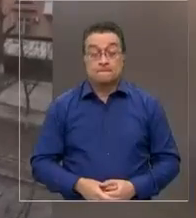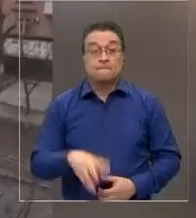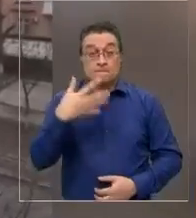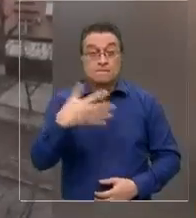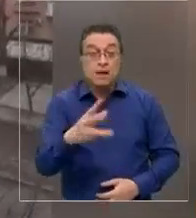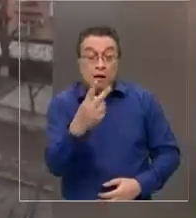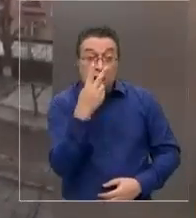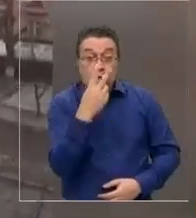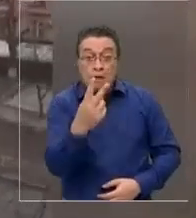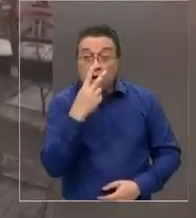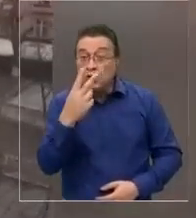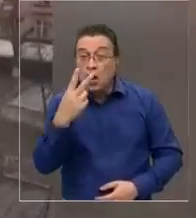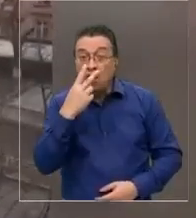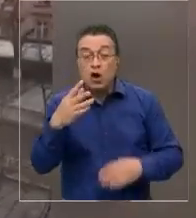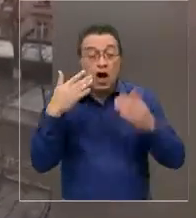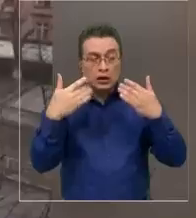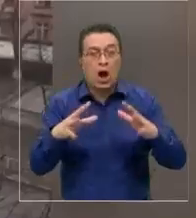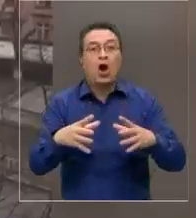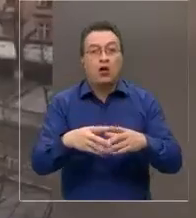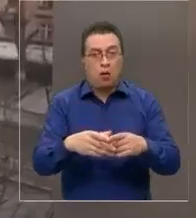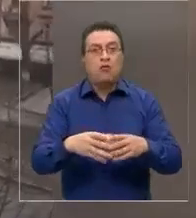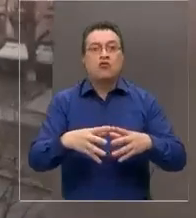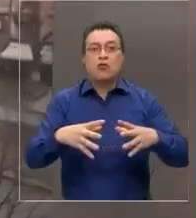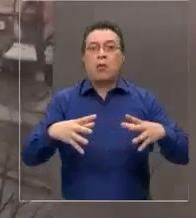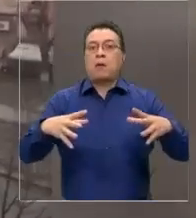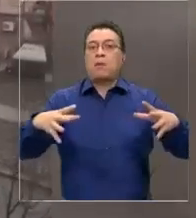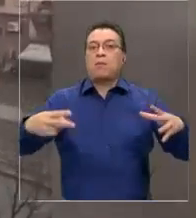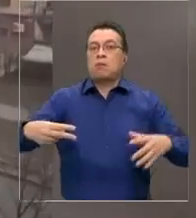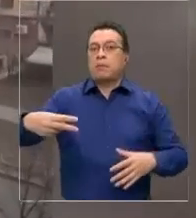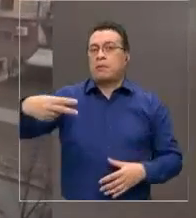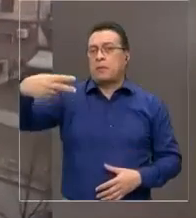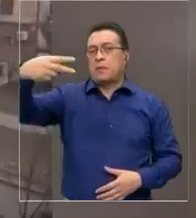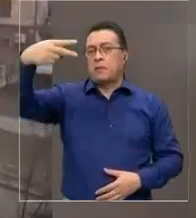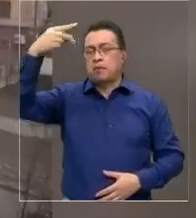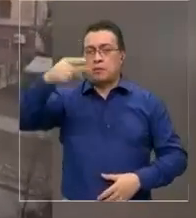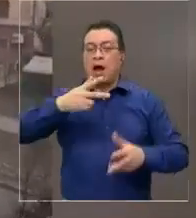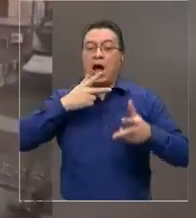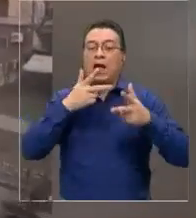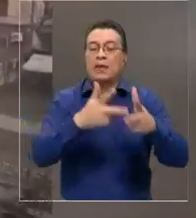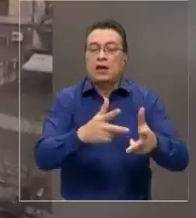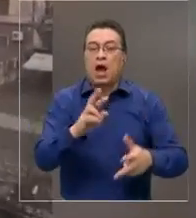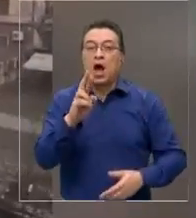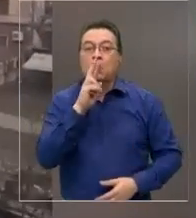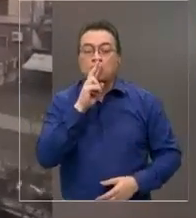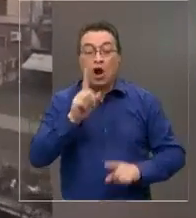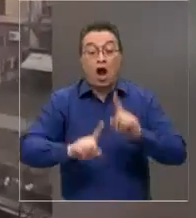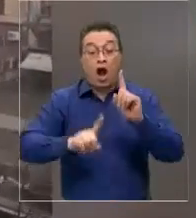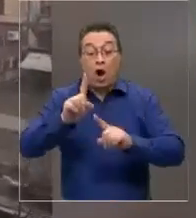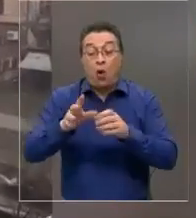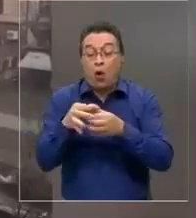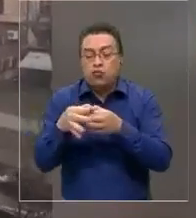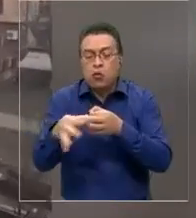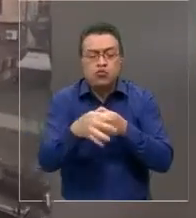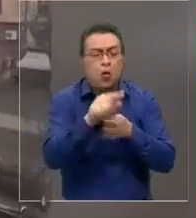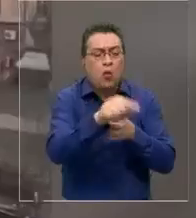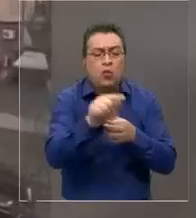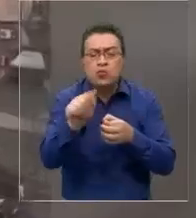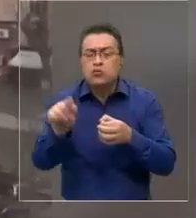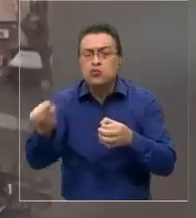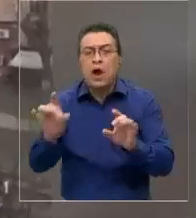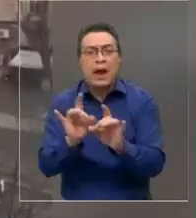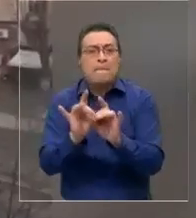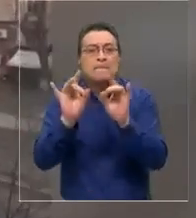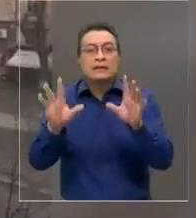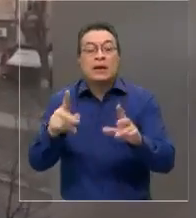Hemos visto, Daniel, cómo se ha intensificado el ataque ruso en algunos sectores muy puntuales y, sin